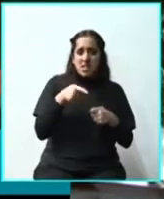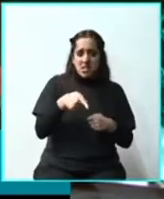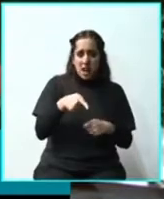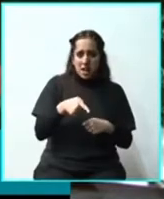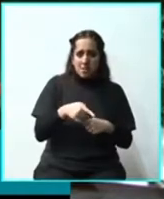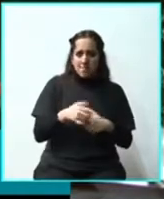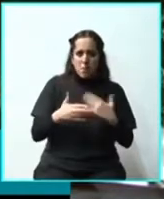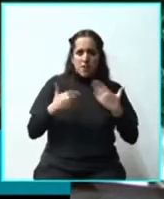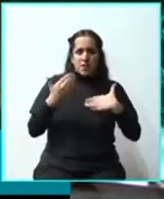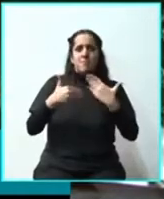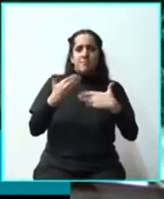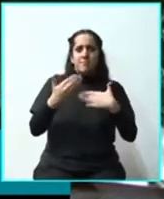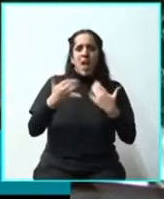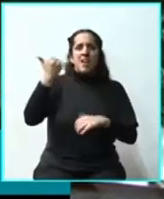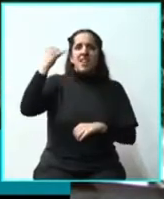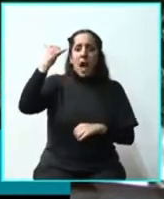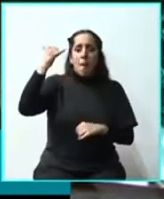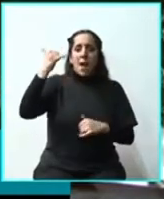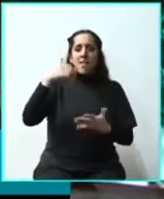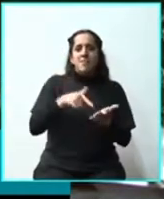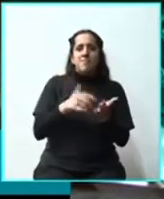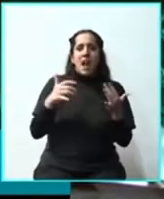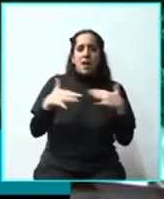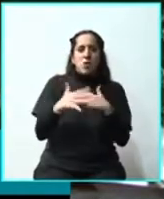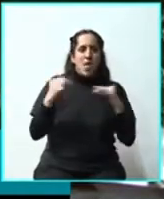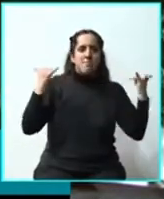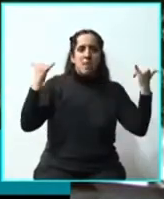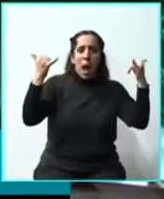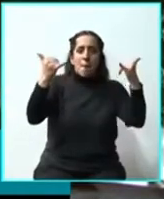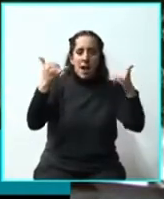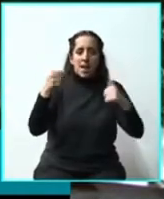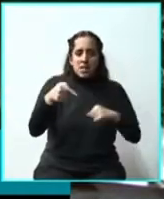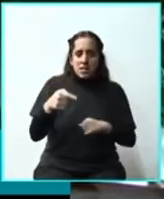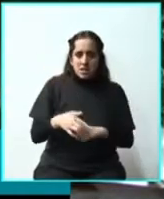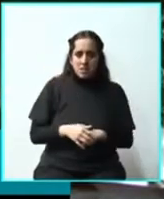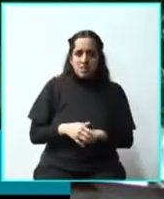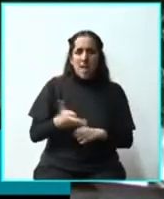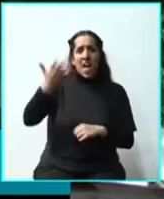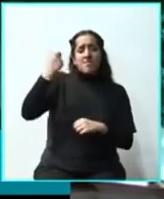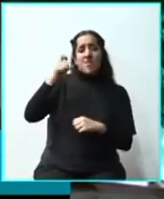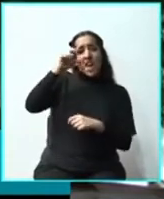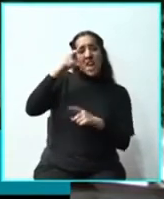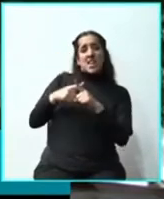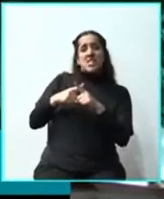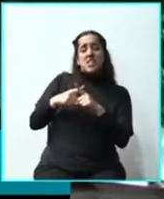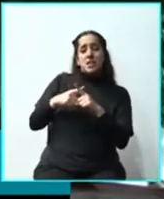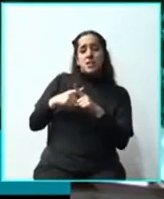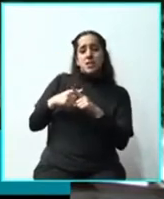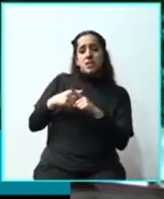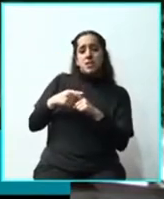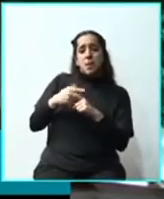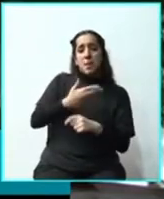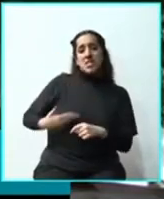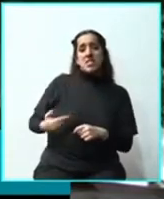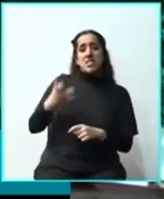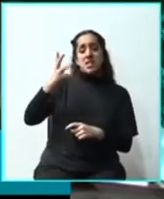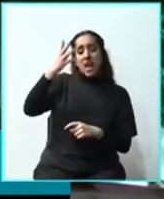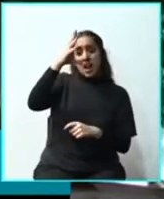lleva adelante la instalación de cámaras en la ciudad fue la expresidenta Cristina Fernández de